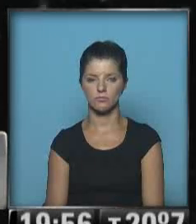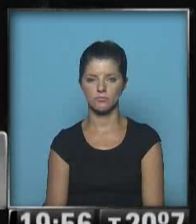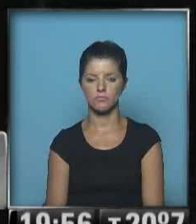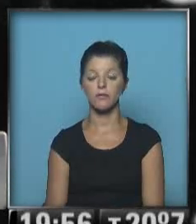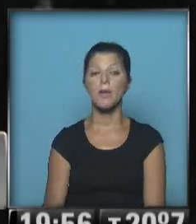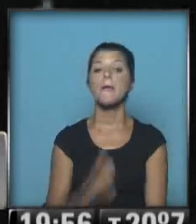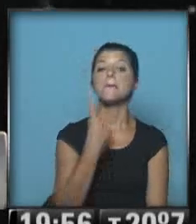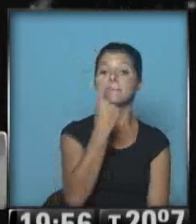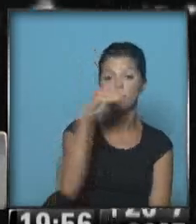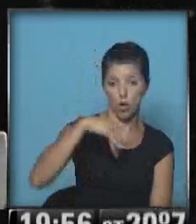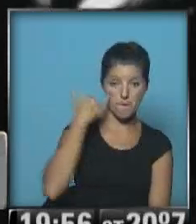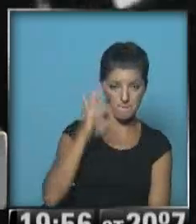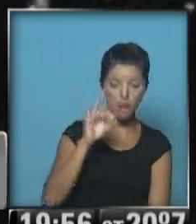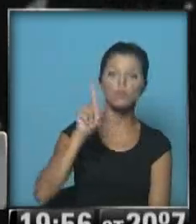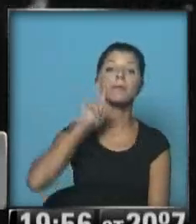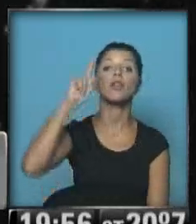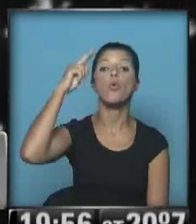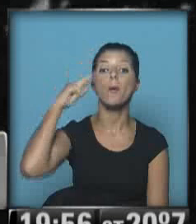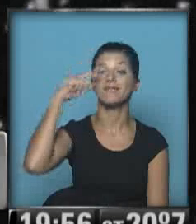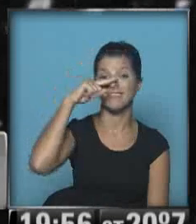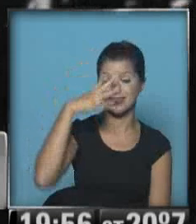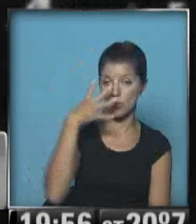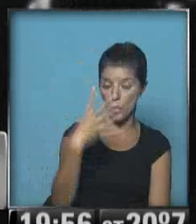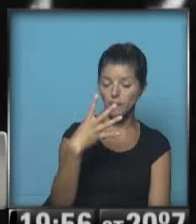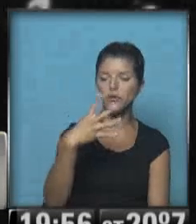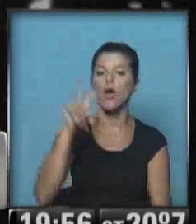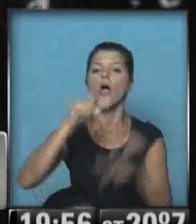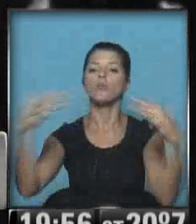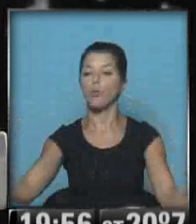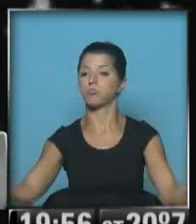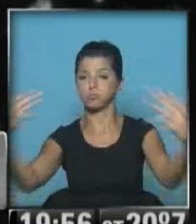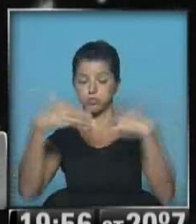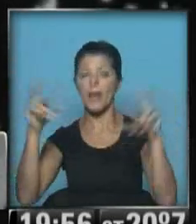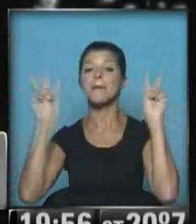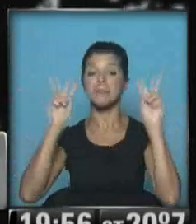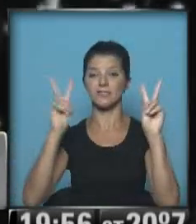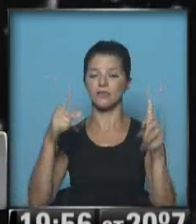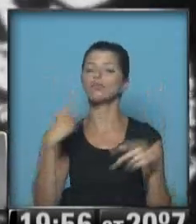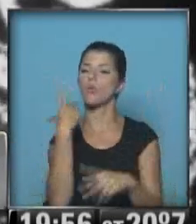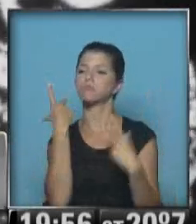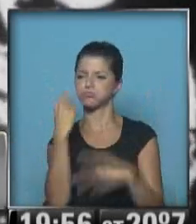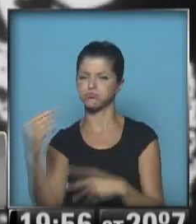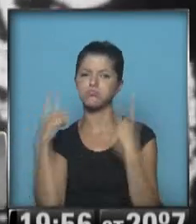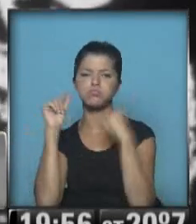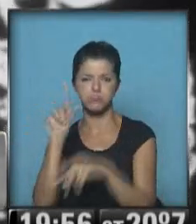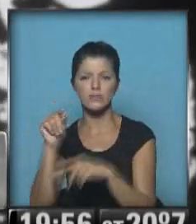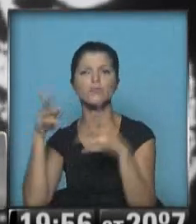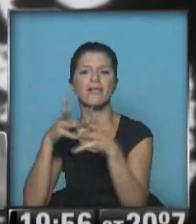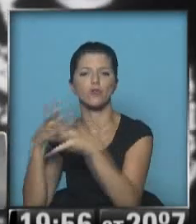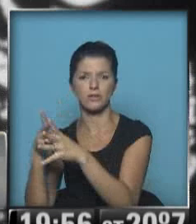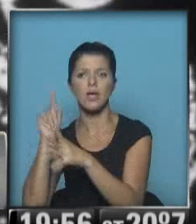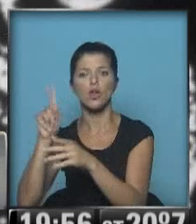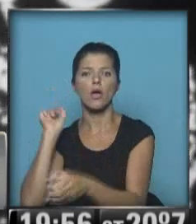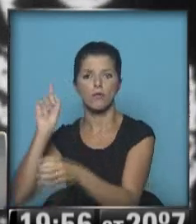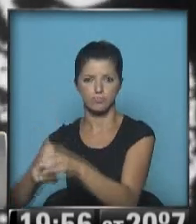Primero de Mayo de 1974 en un encuentro popular el presidente perón golpea a los terroristas y sus seguidores estos